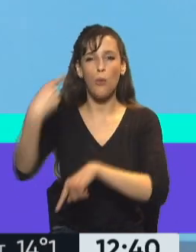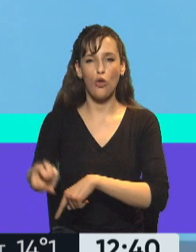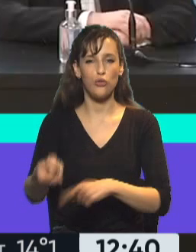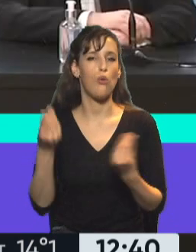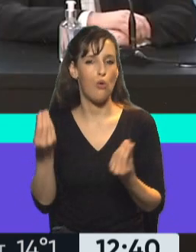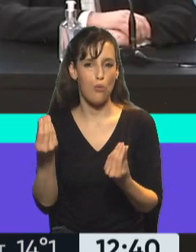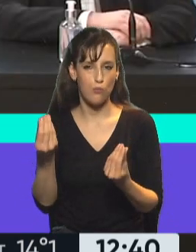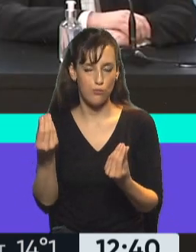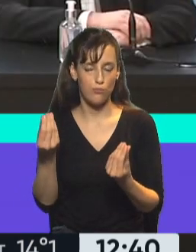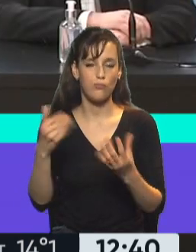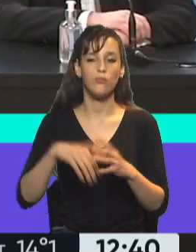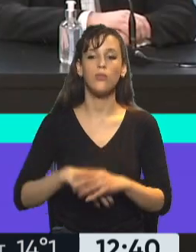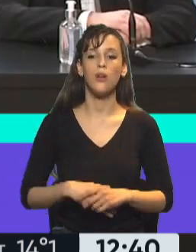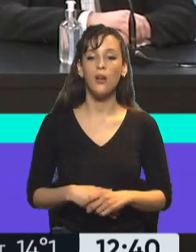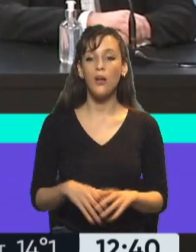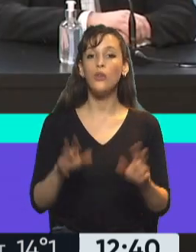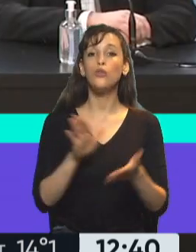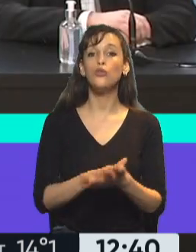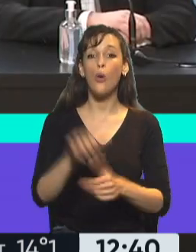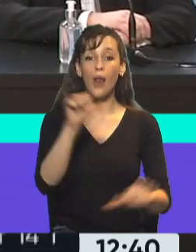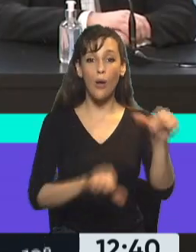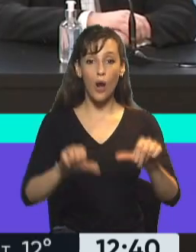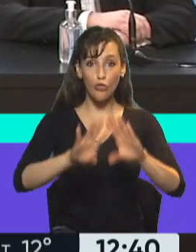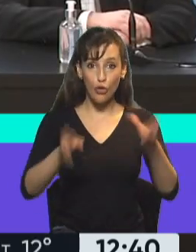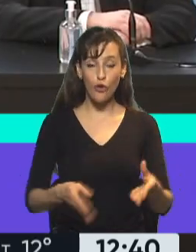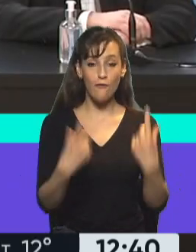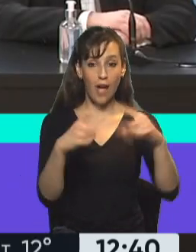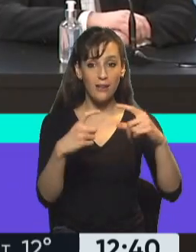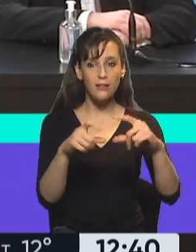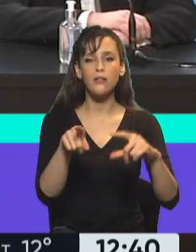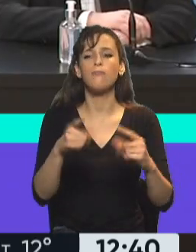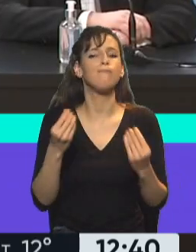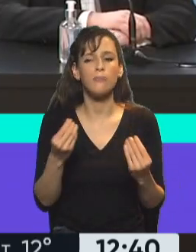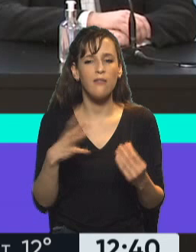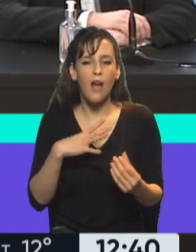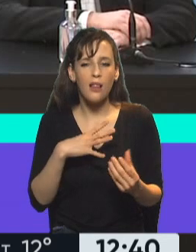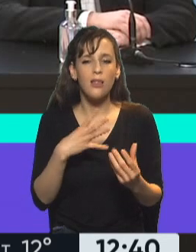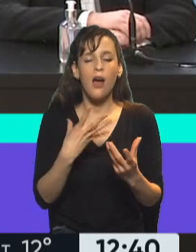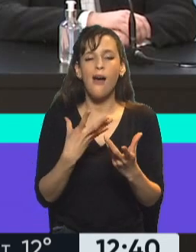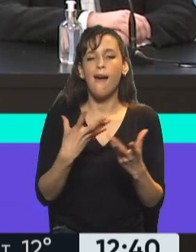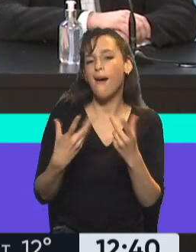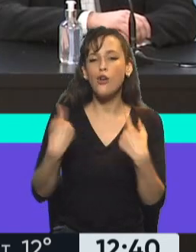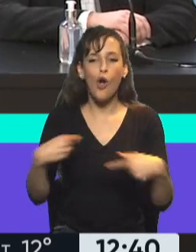relación al laboratorio Pfizer, lo que queda son cuestiones logísticas en función de